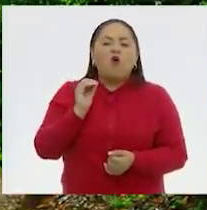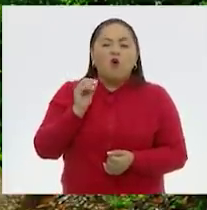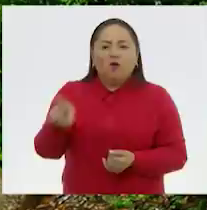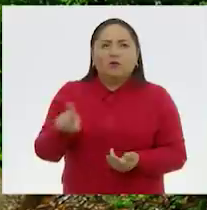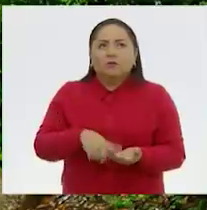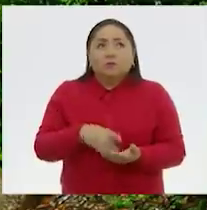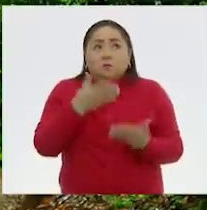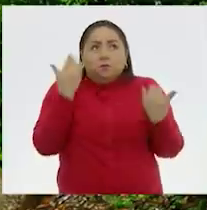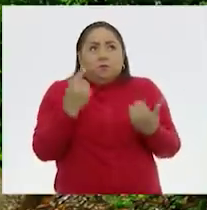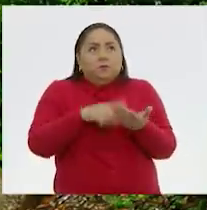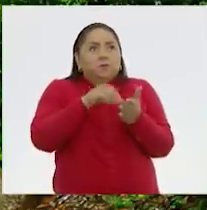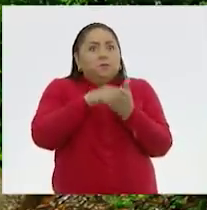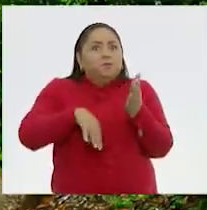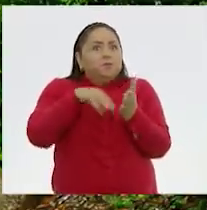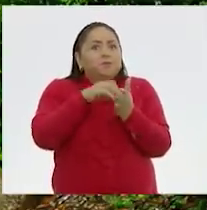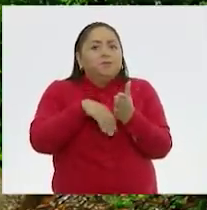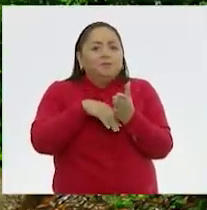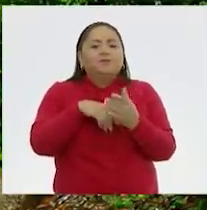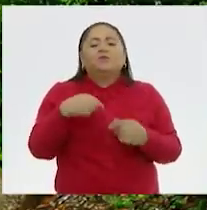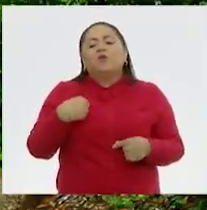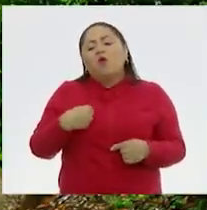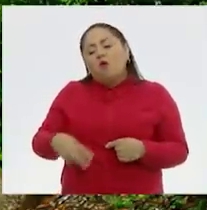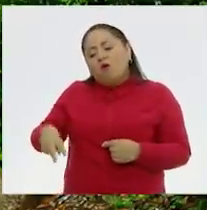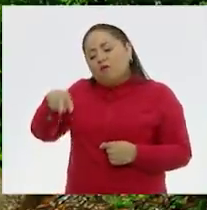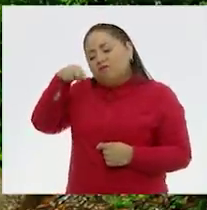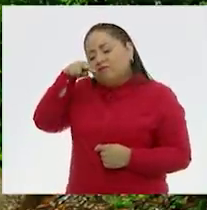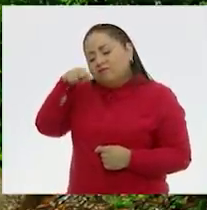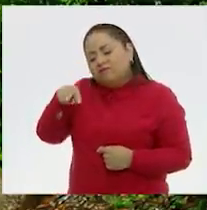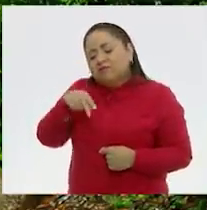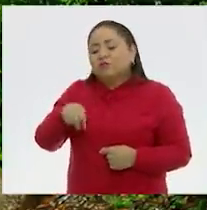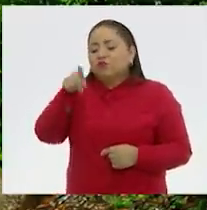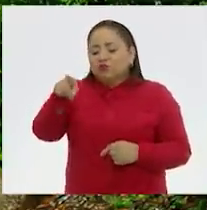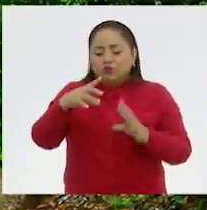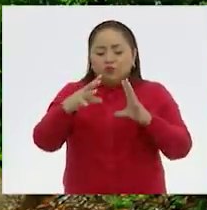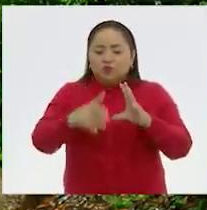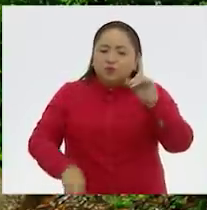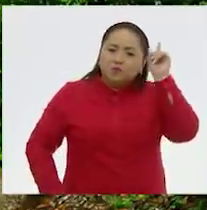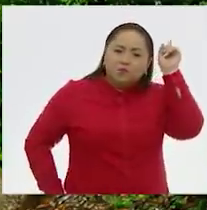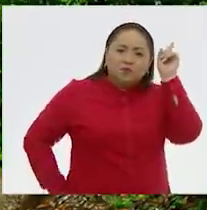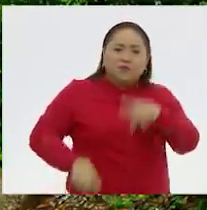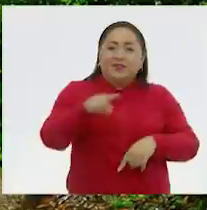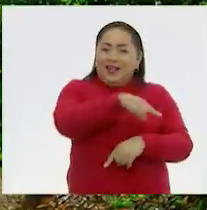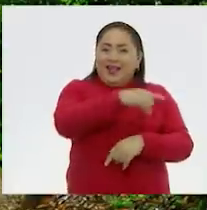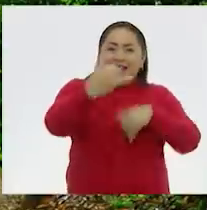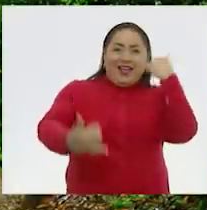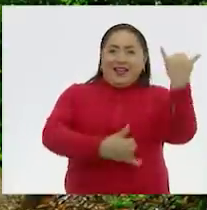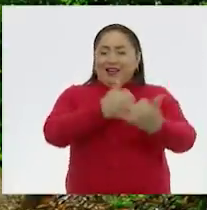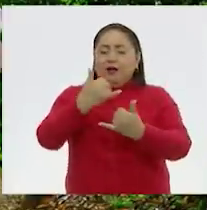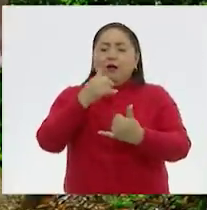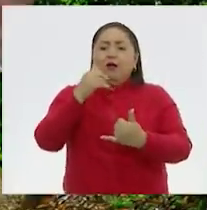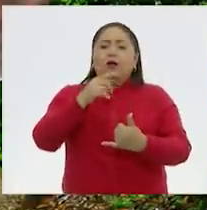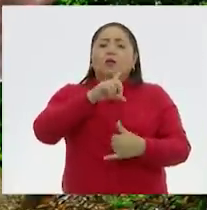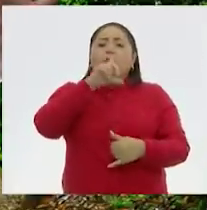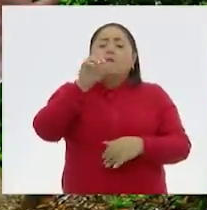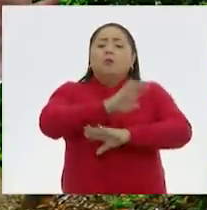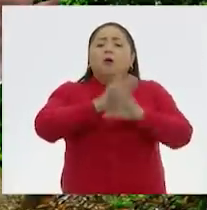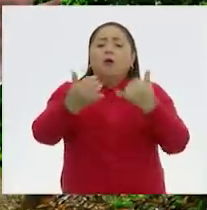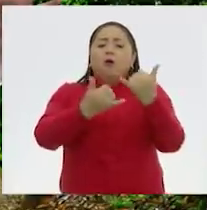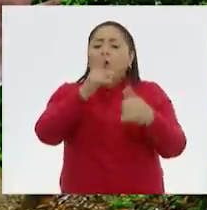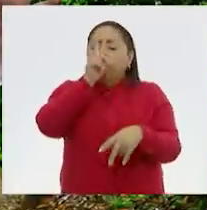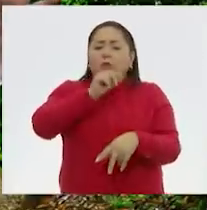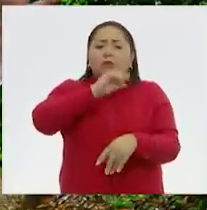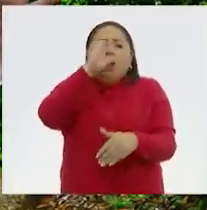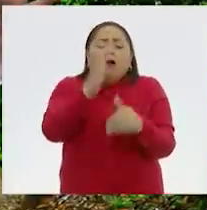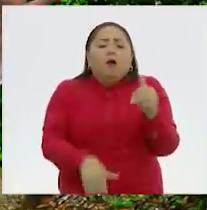quieres saber. Yo lo vi todo. Tú pateaste el balón con que ellos estaban jugando y acabaste con el juego.